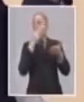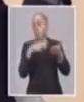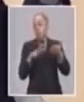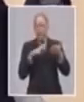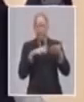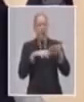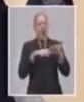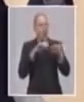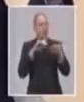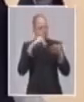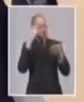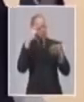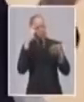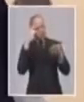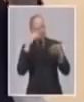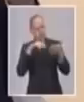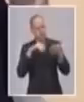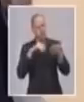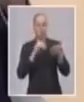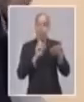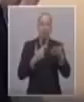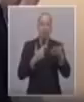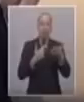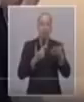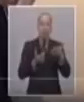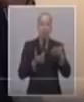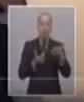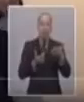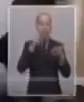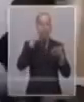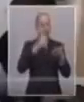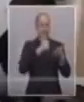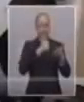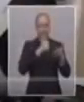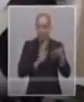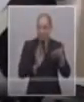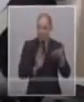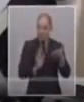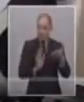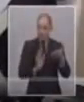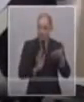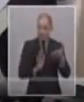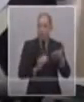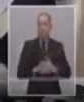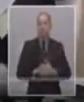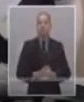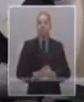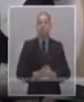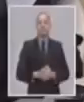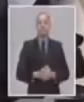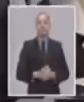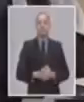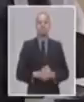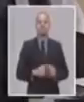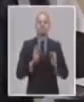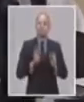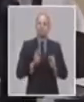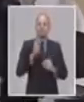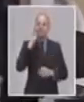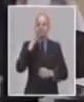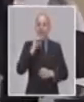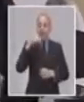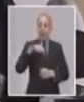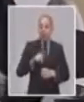olfato ideológico, hay que incentivarlo mucho en la población, porque es el único antídoto que tenemos para enfrentarnos a esas campañas. Son parte de